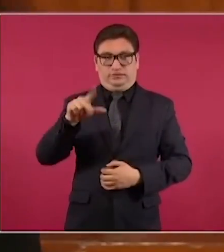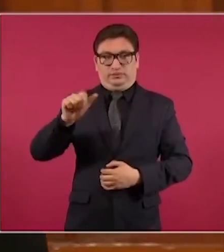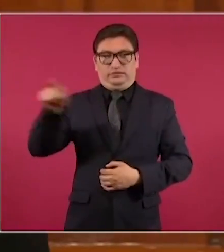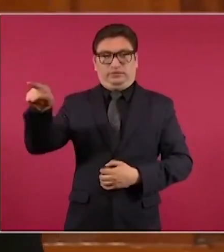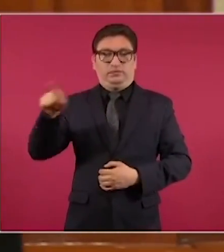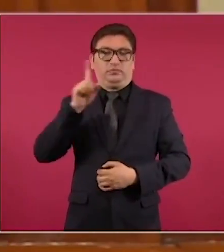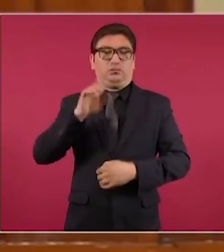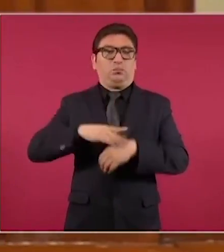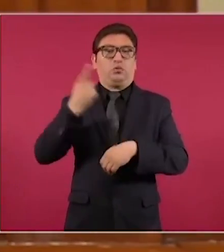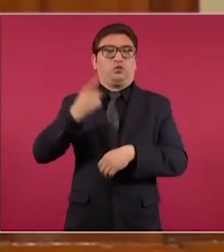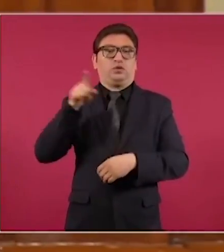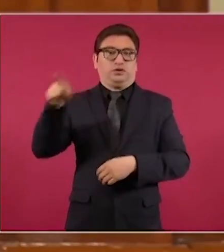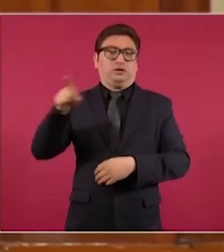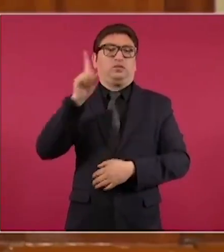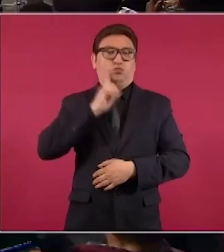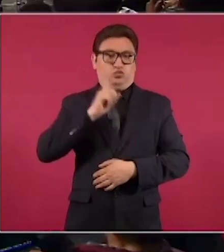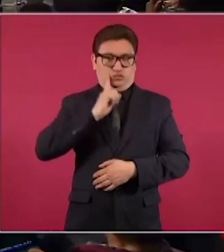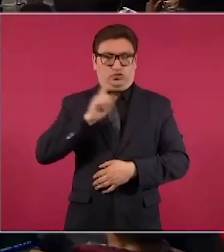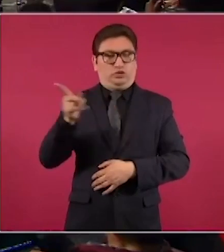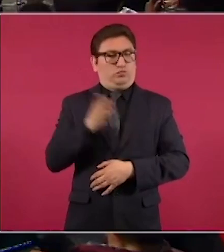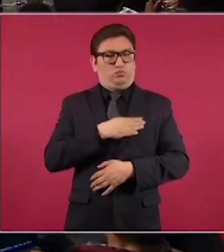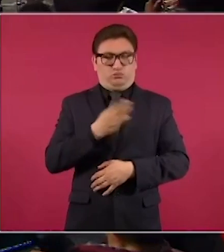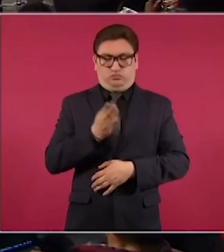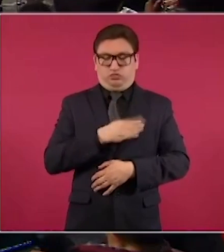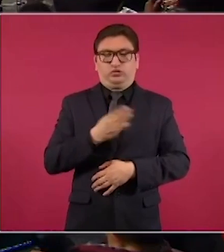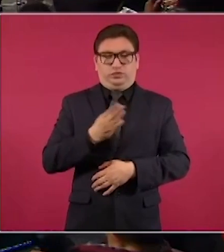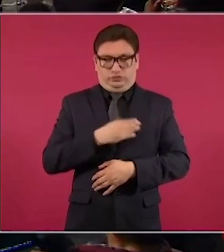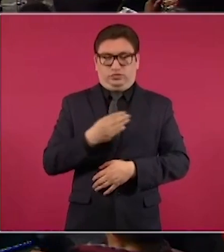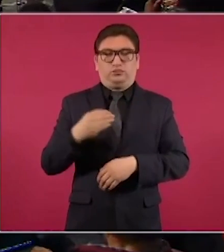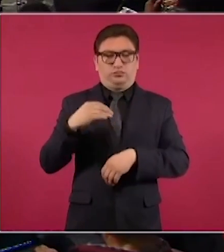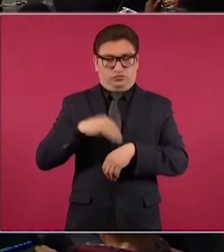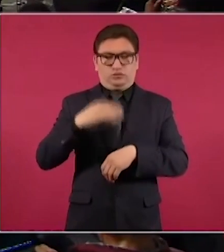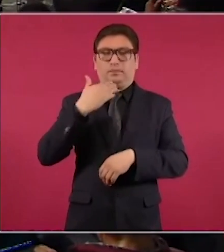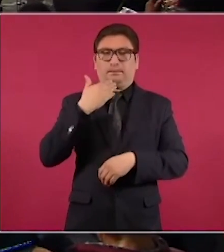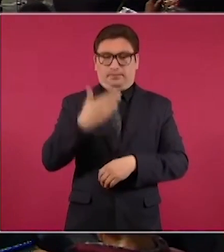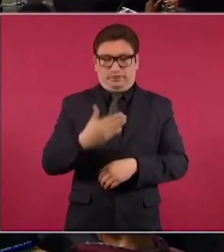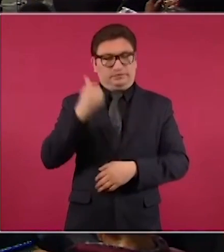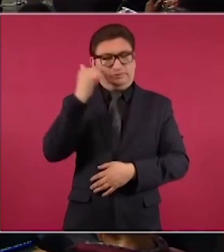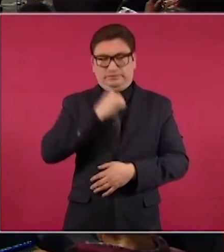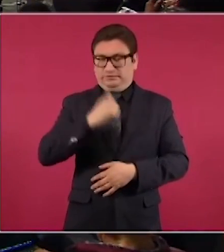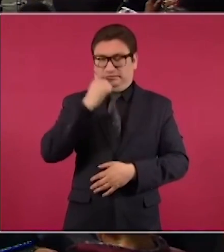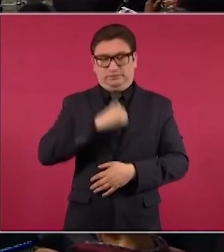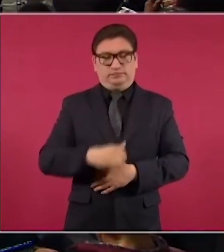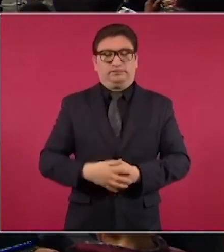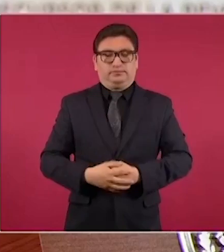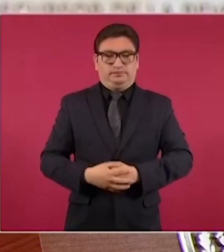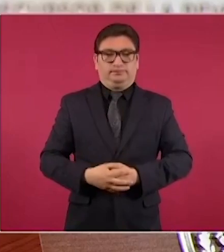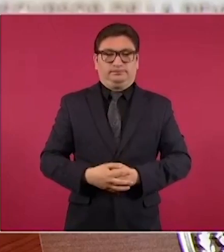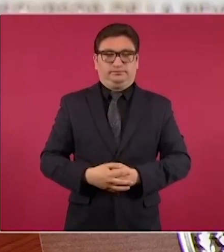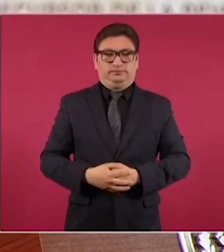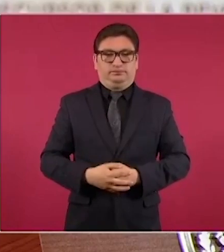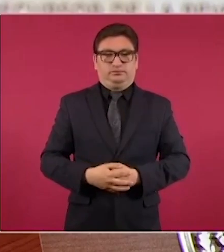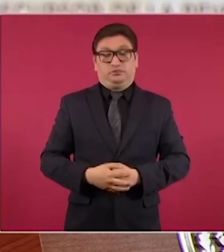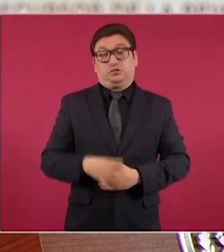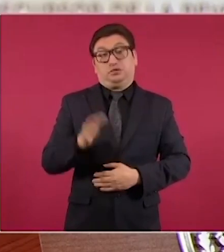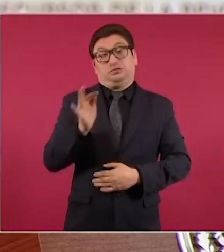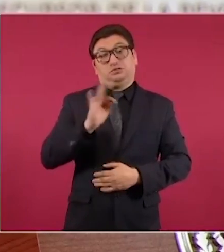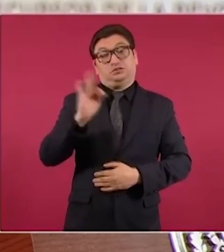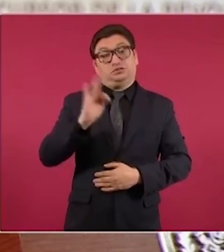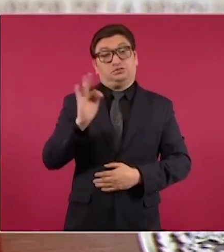ella se portó con nosotros muy bien siempre se ha portado muy bien con nosotros y a lo